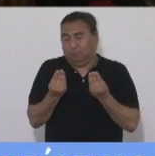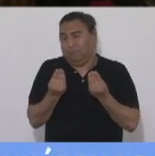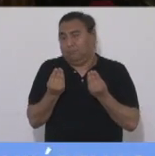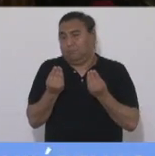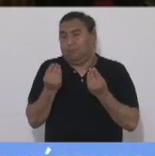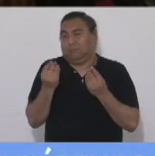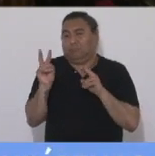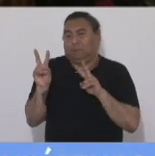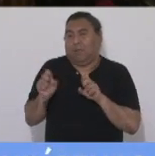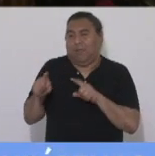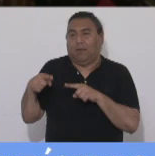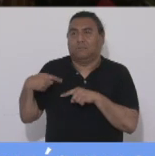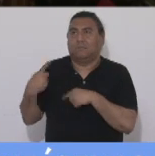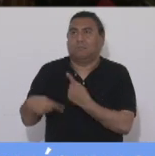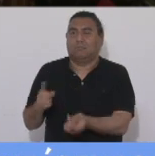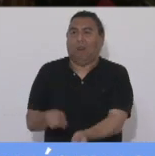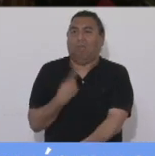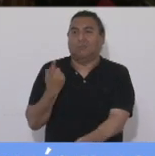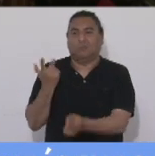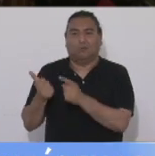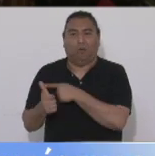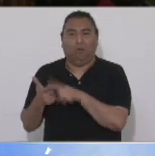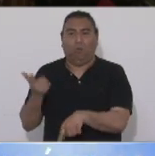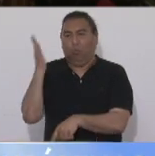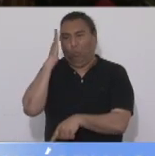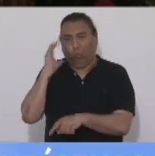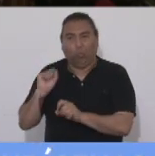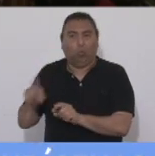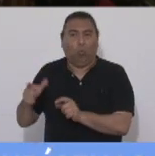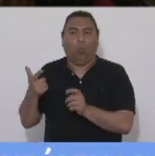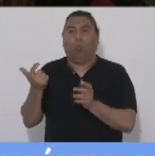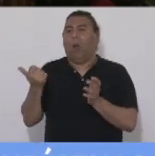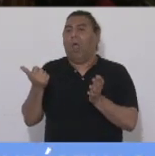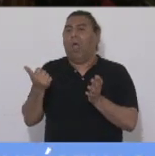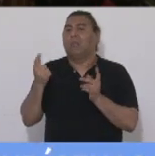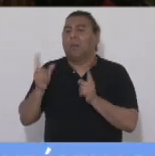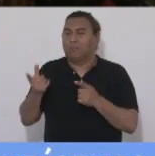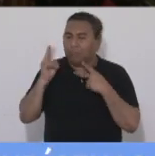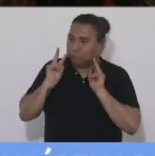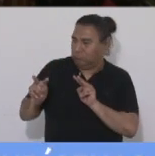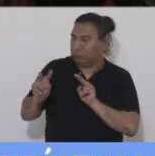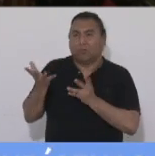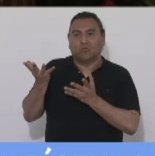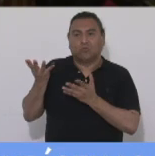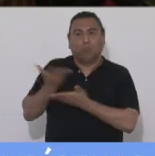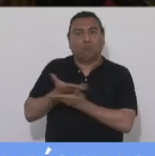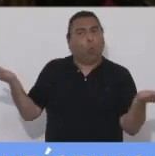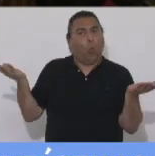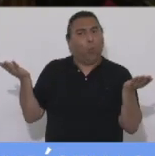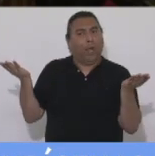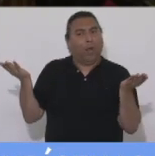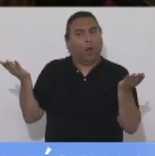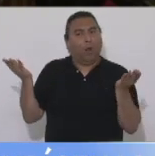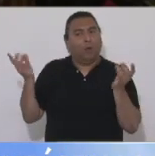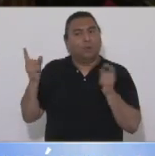tradición, cuestiones de cultura, identificación pública de estas comunidades y los espacios